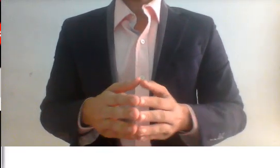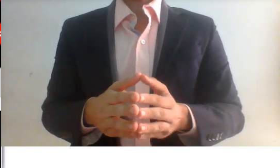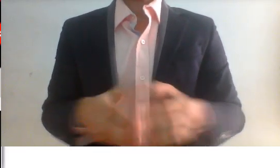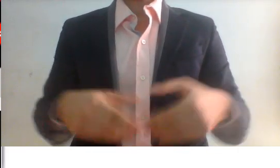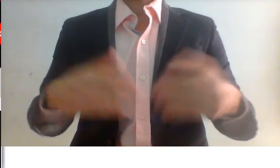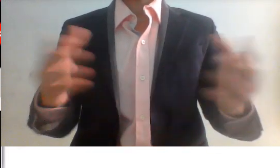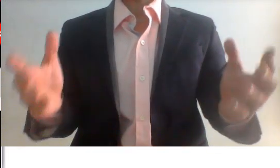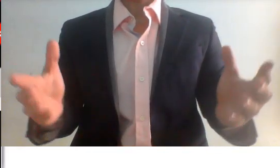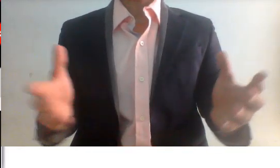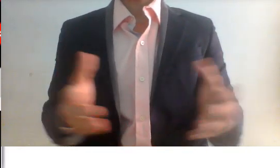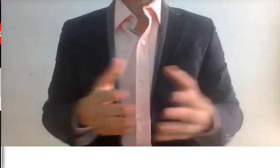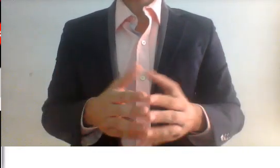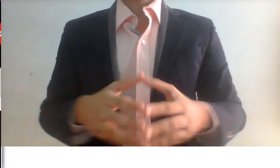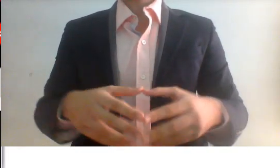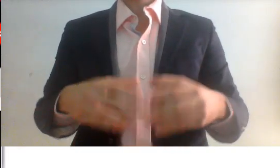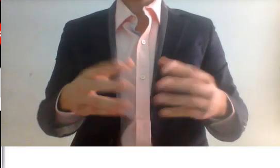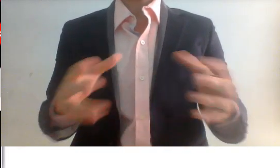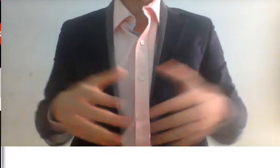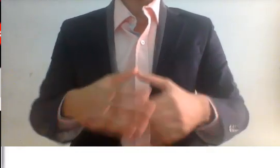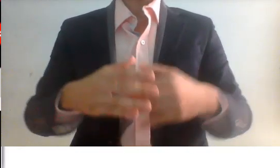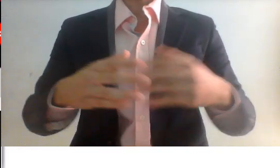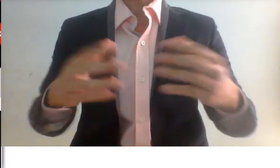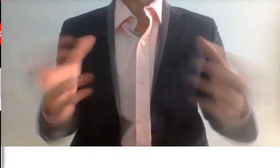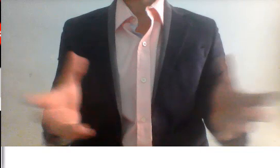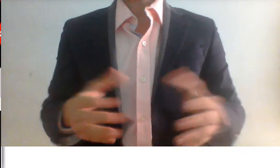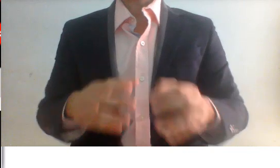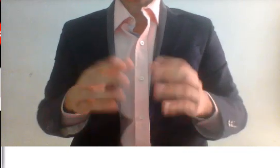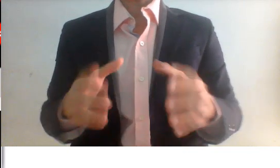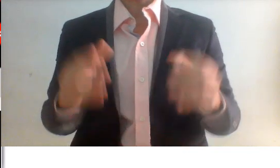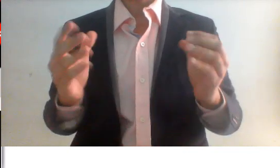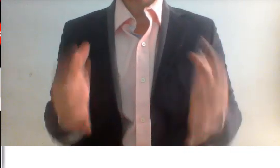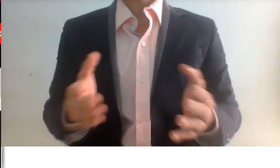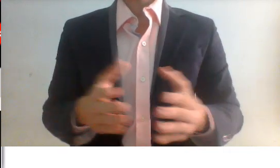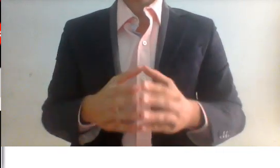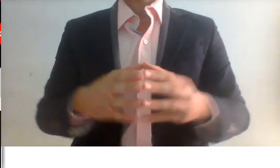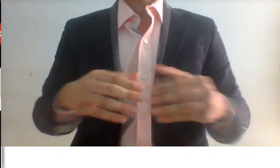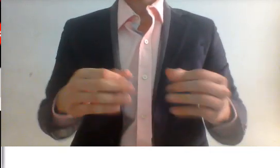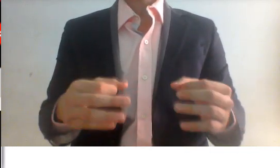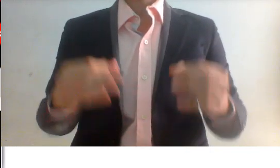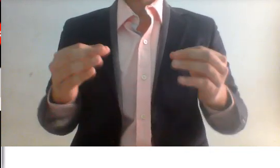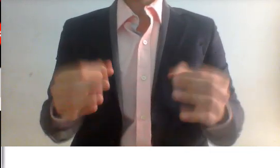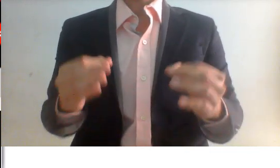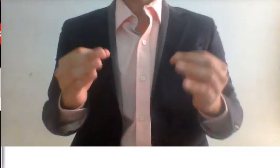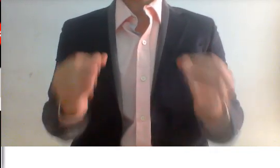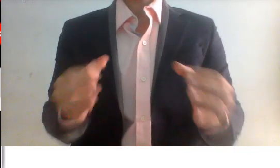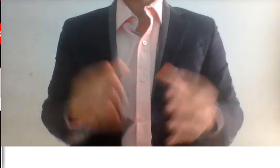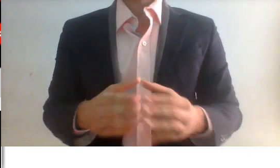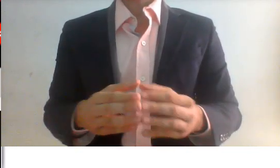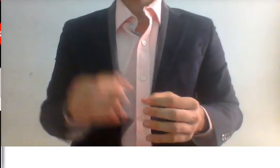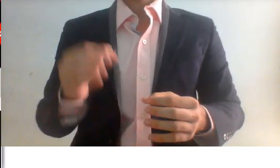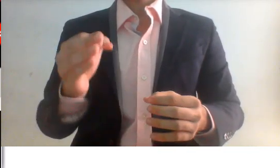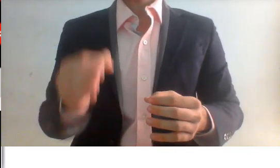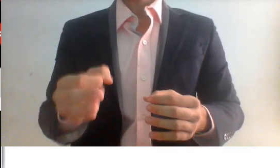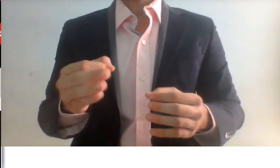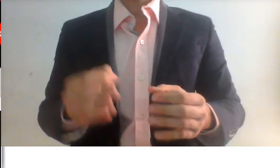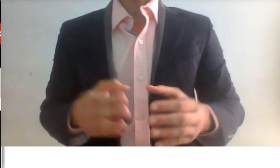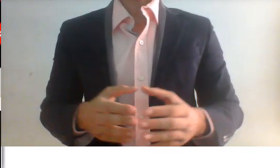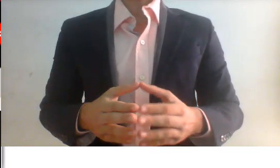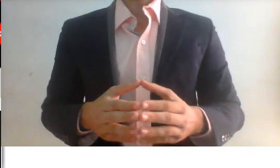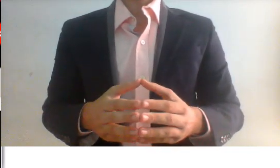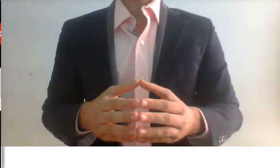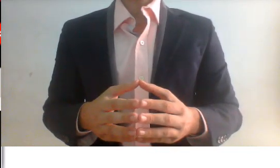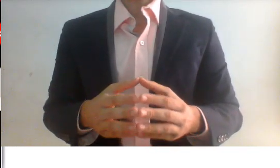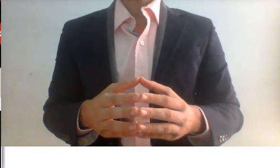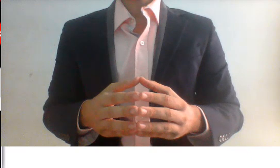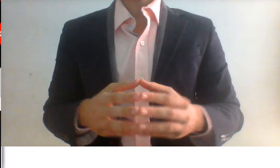tuvieran pues personas de limpieza, tuvieran básicamente todos. Había fideicomisos que estaban corruptos por sí mismos. También una cosa